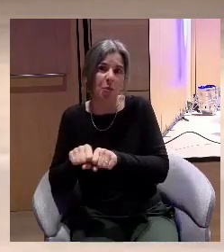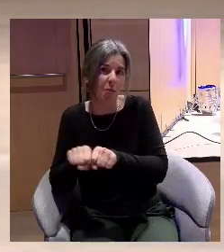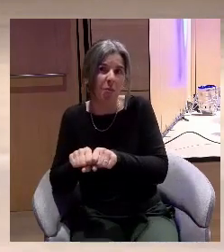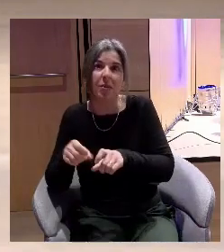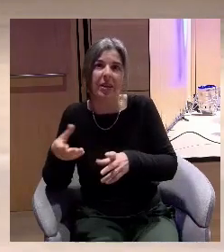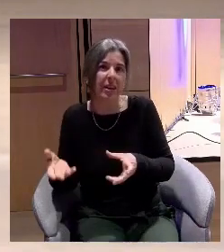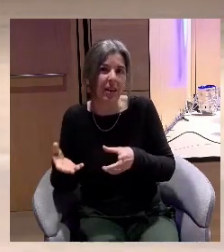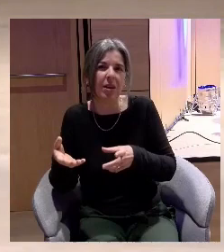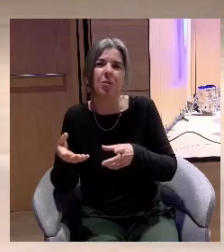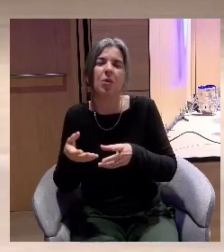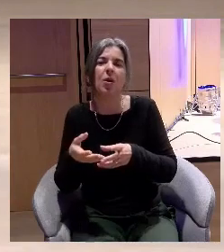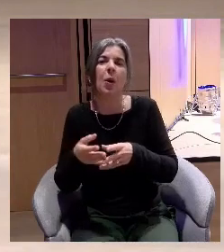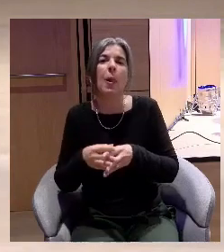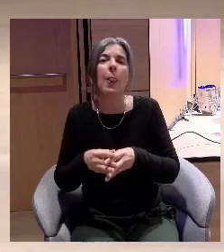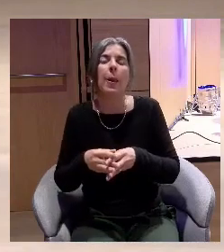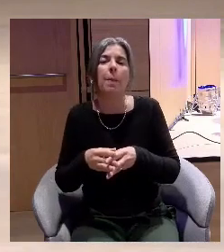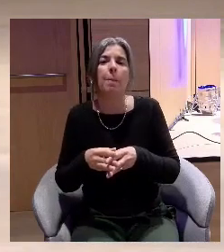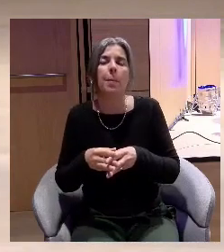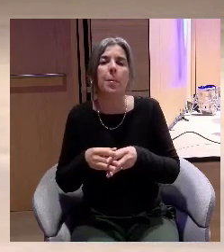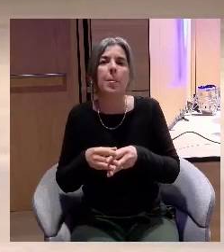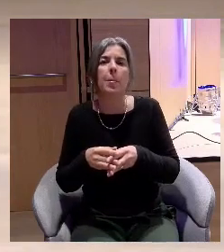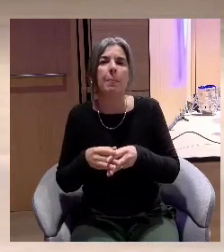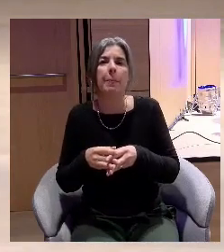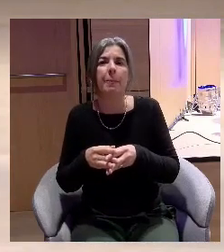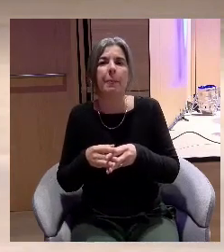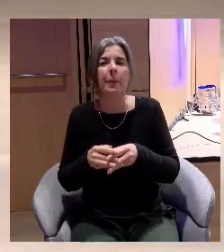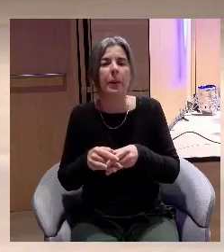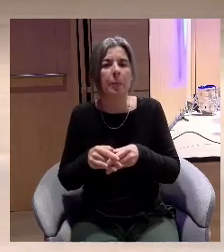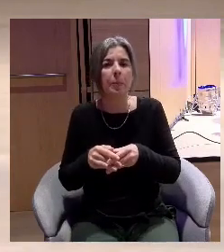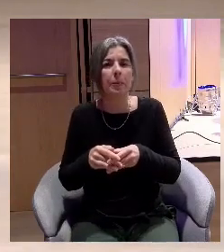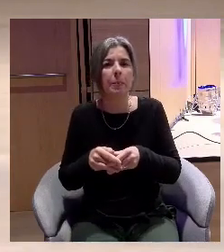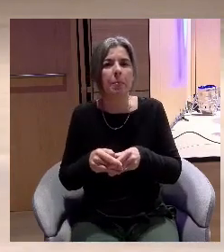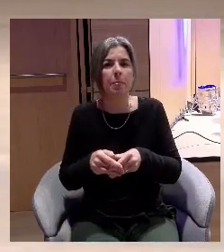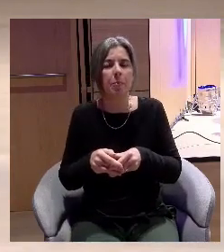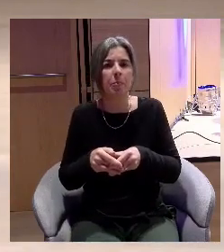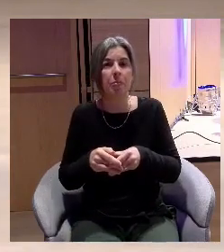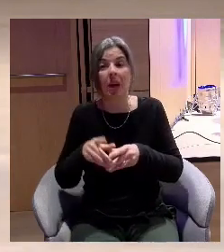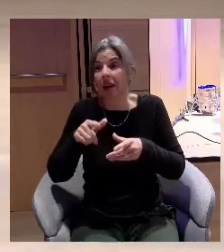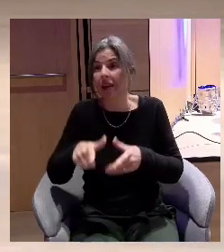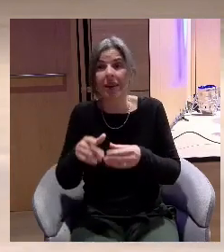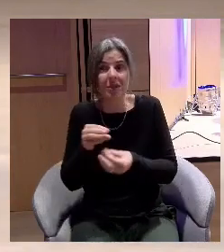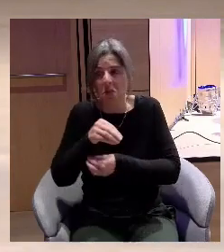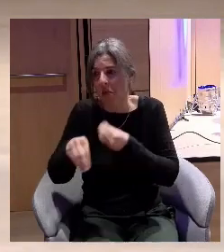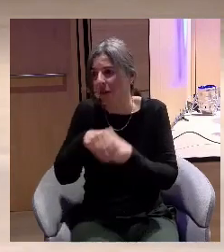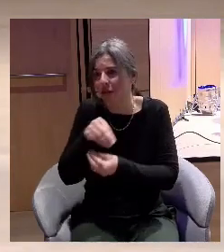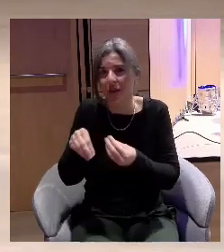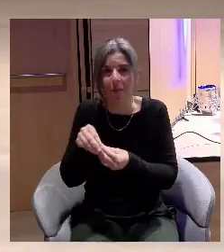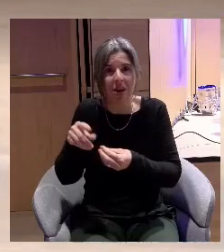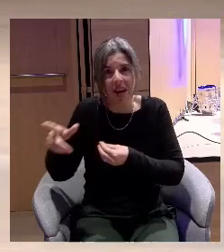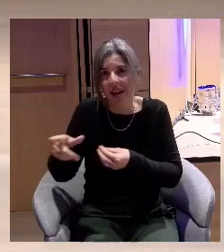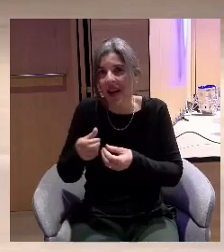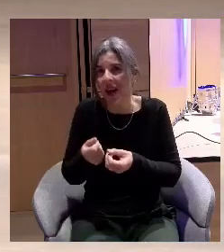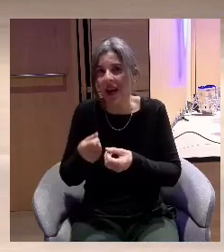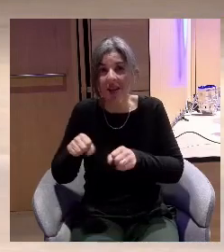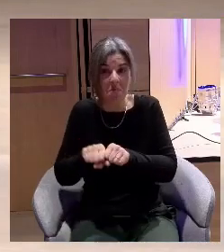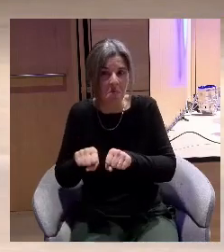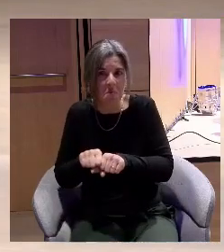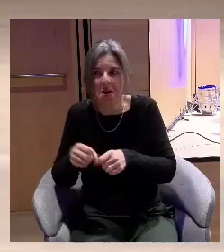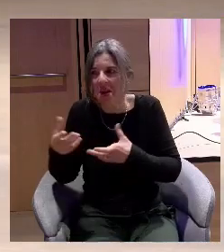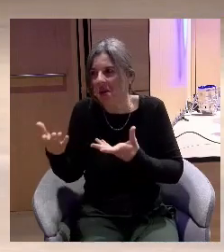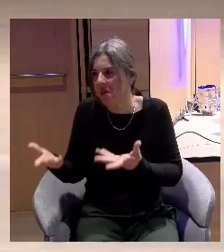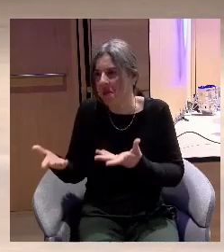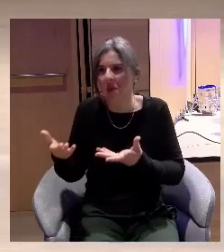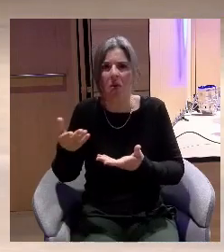que están en limbo en la medida en que es como de la familia, es como la casa realmente, o sea, no hay